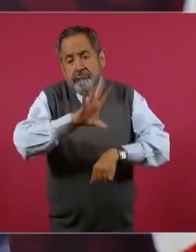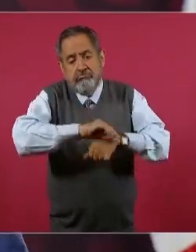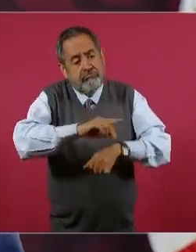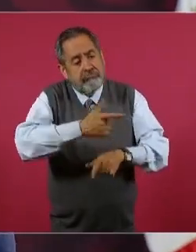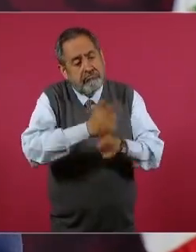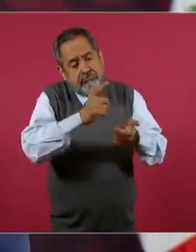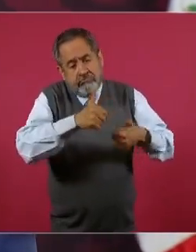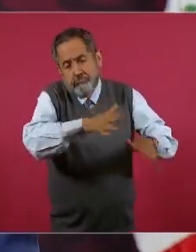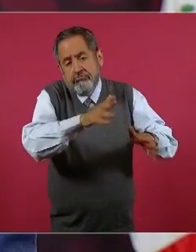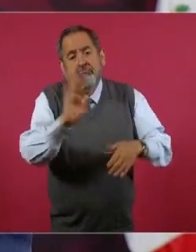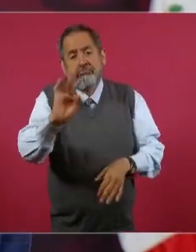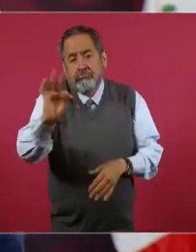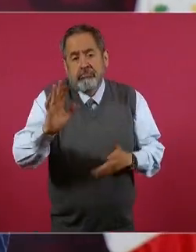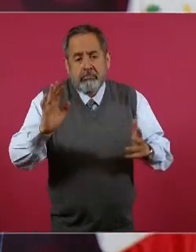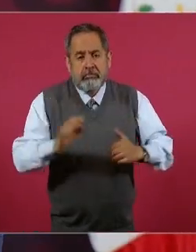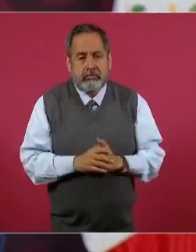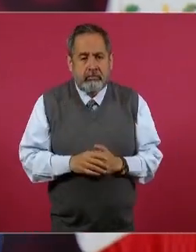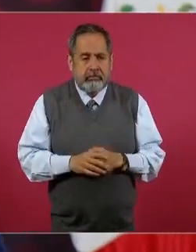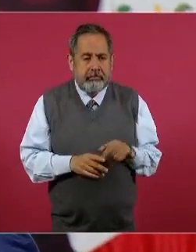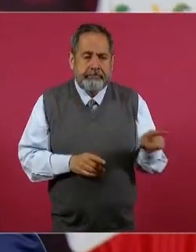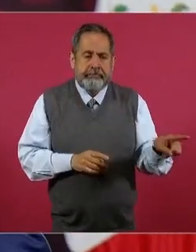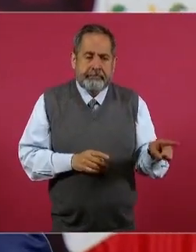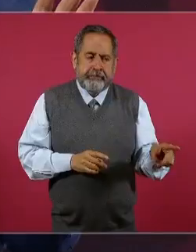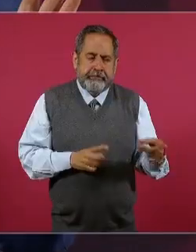legal, inmoral,